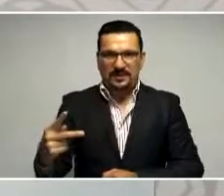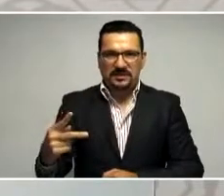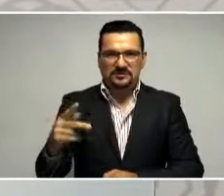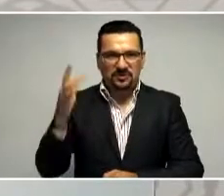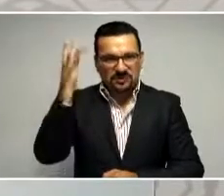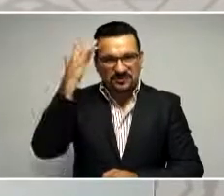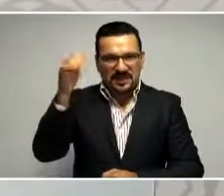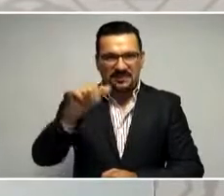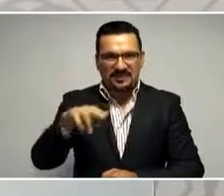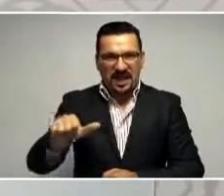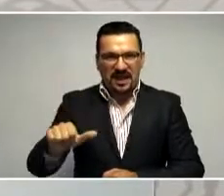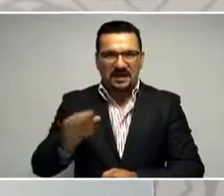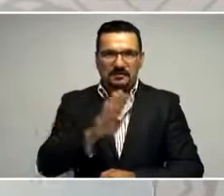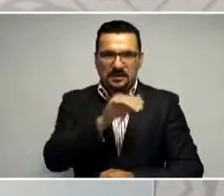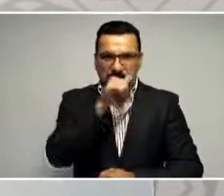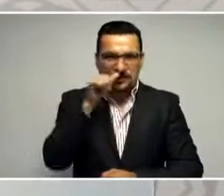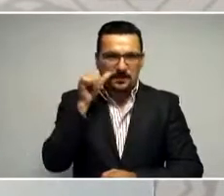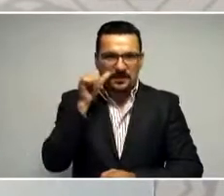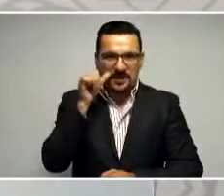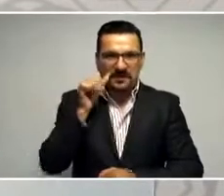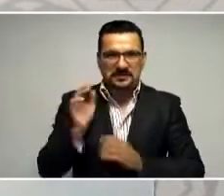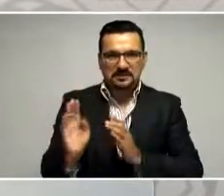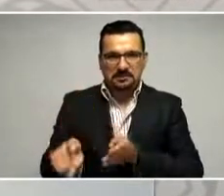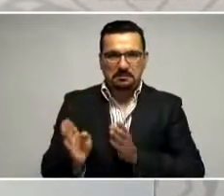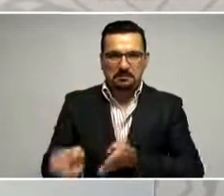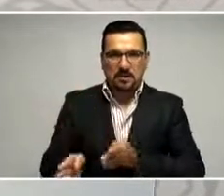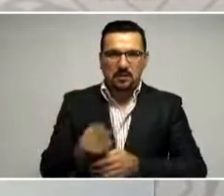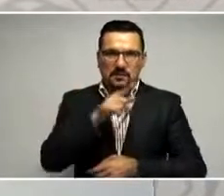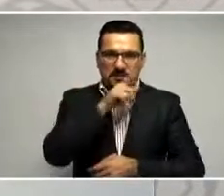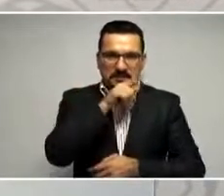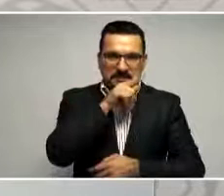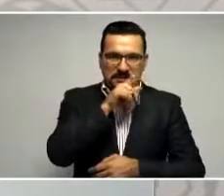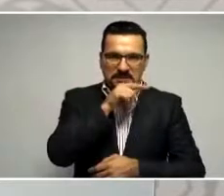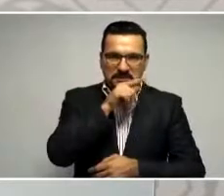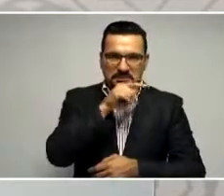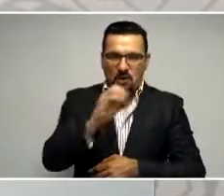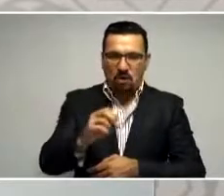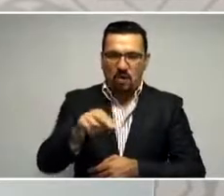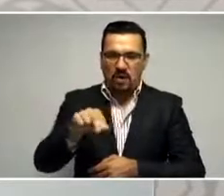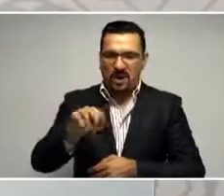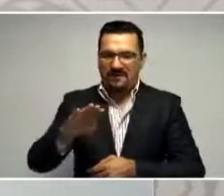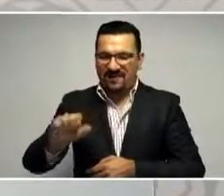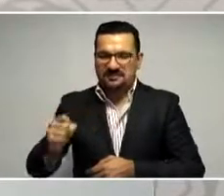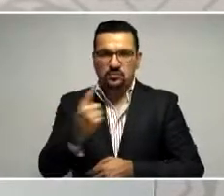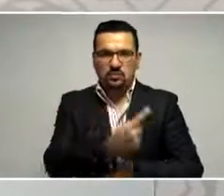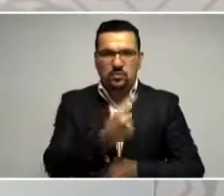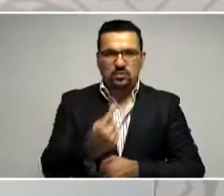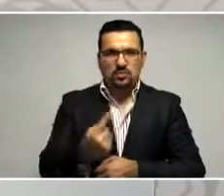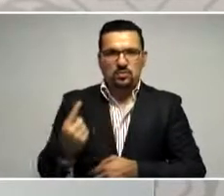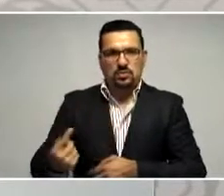Santa Ana, Benito Juárez, Bacum, Pitiquito y Ónavas, 1 cada uno.